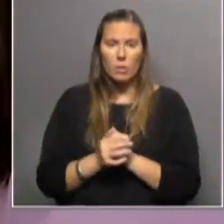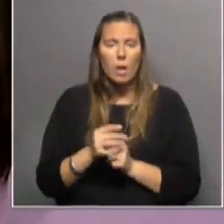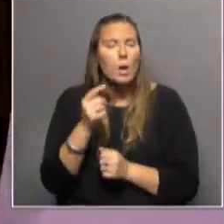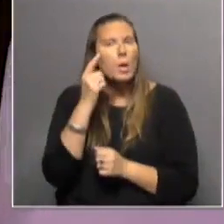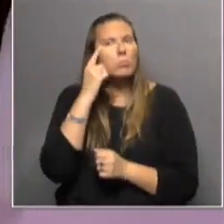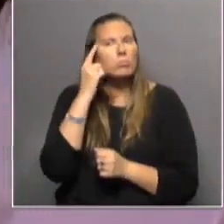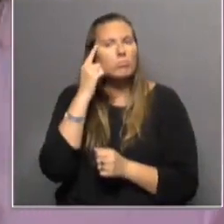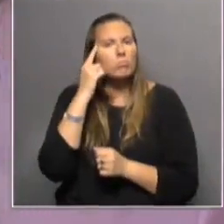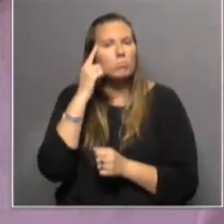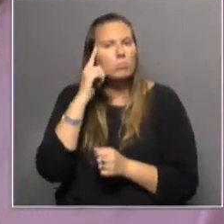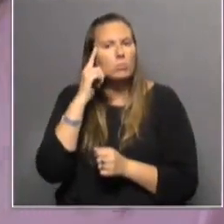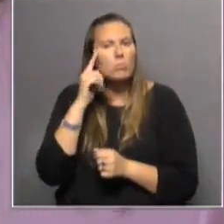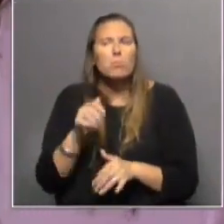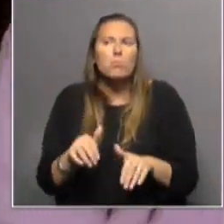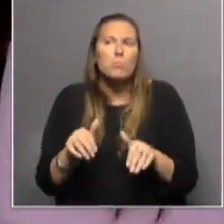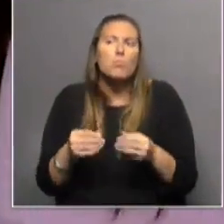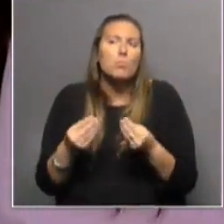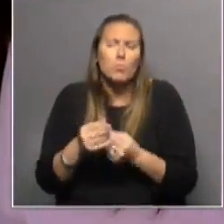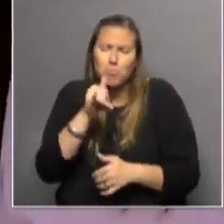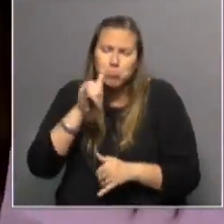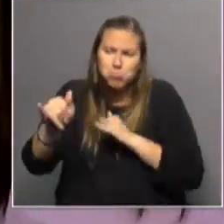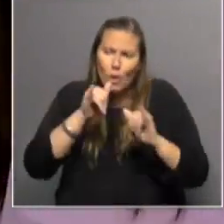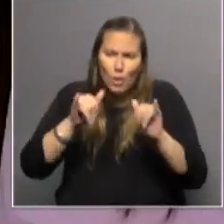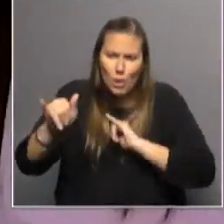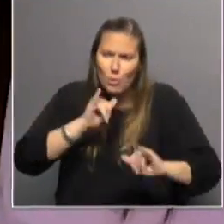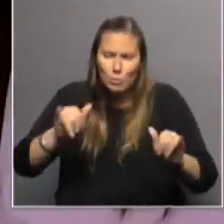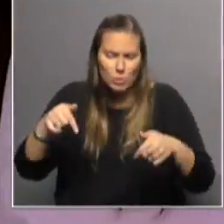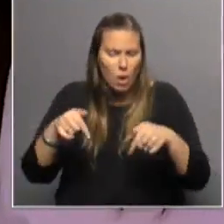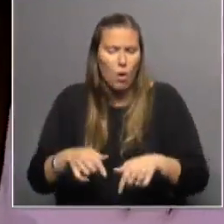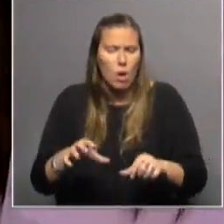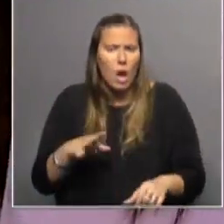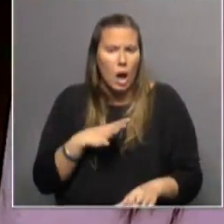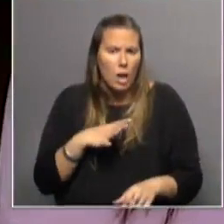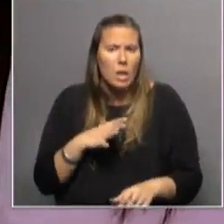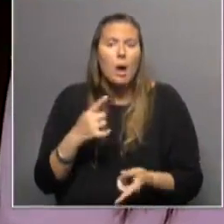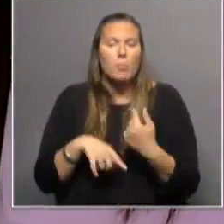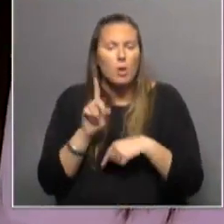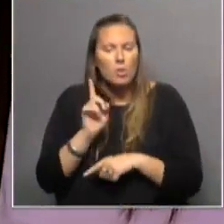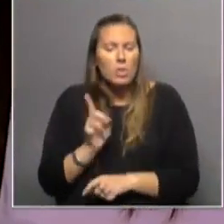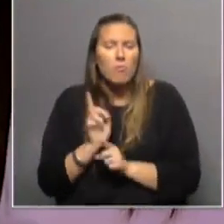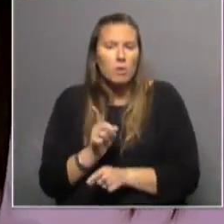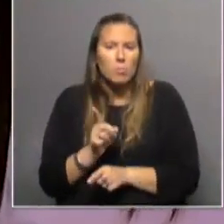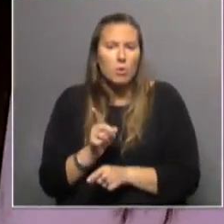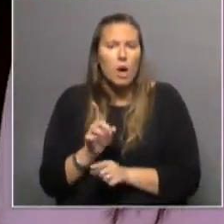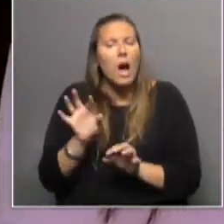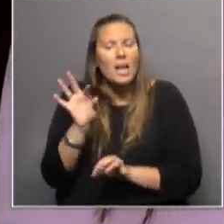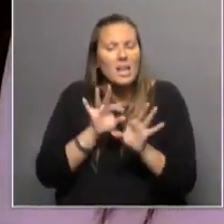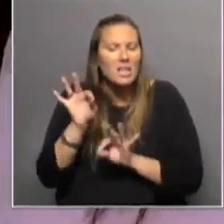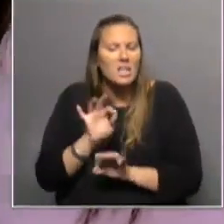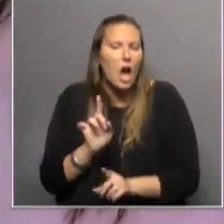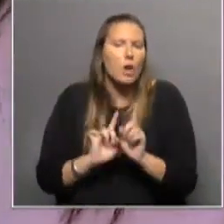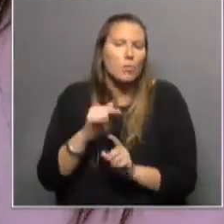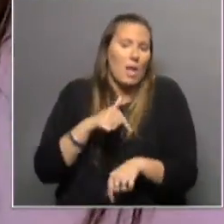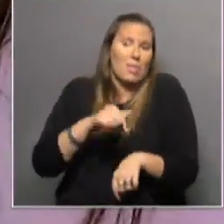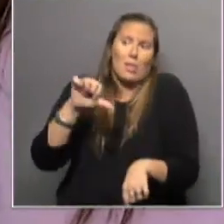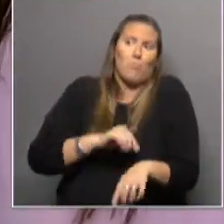Pensamos que hay millones de denuncias que tenemos para hacer hoy, pero tenemos que centrarnos en algunas porque no nos da